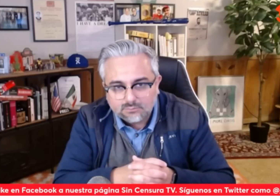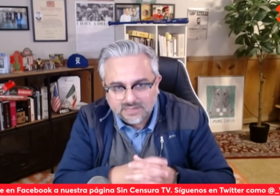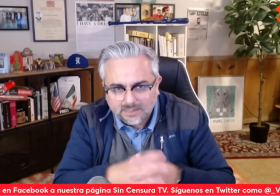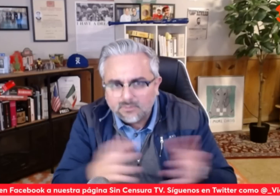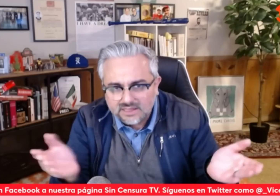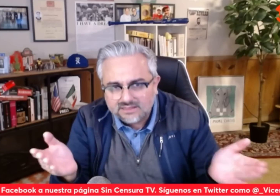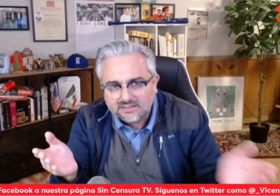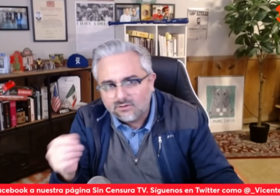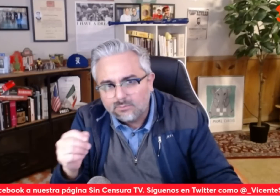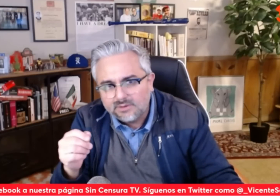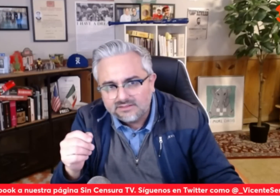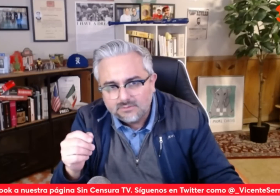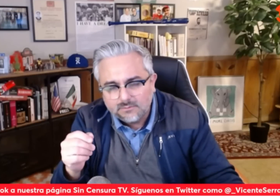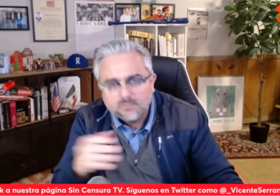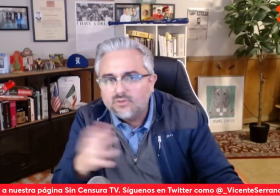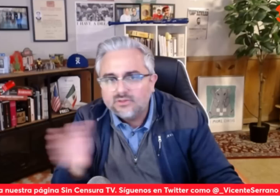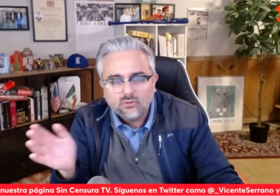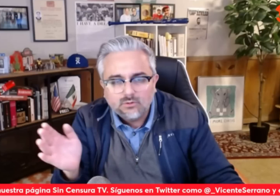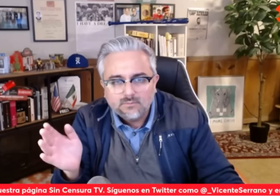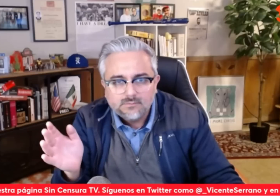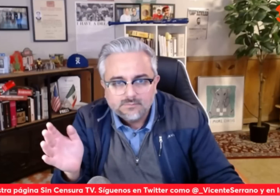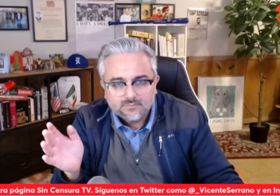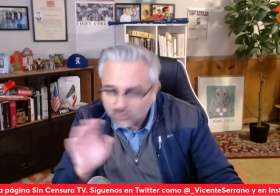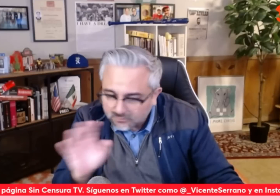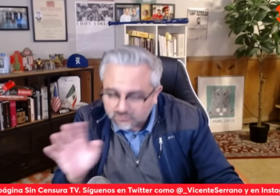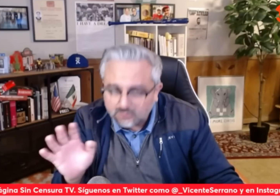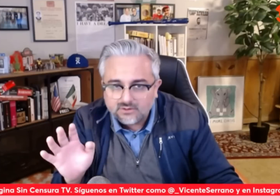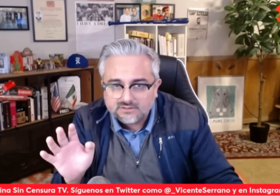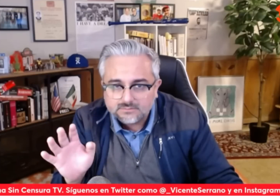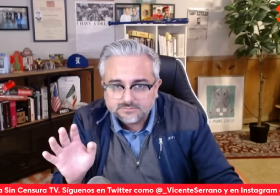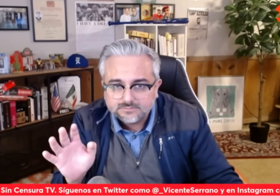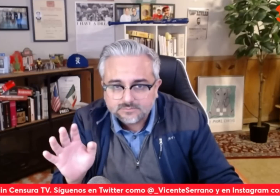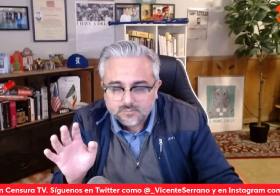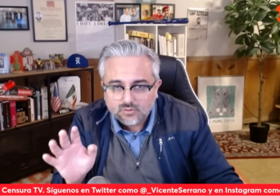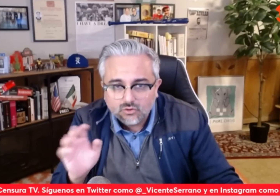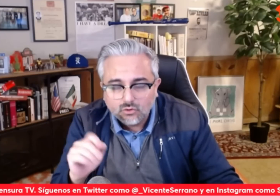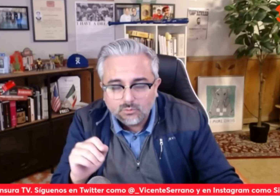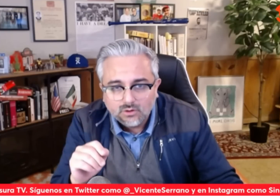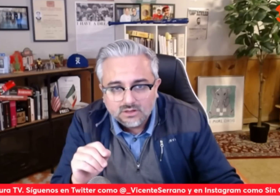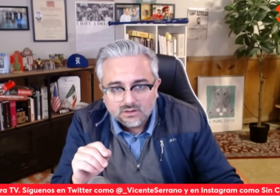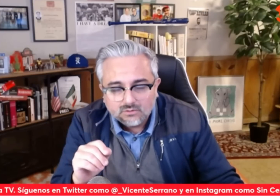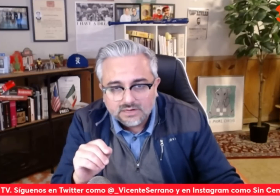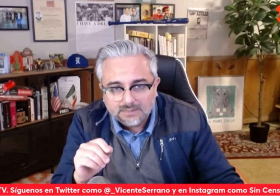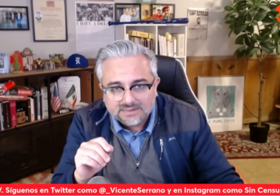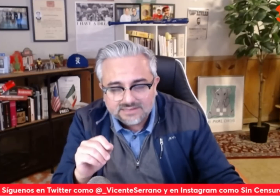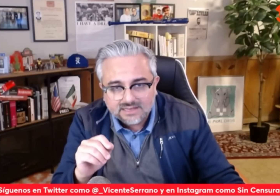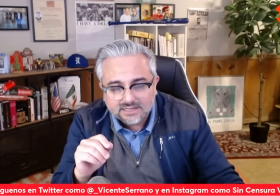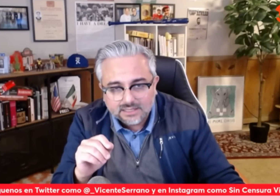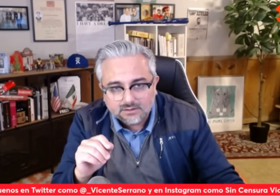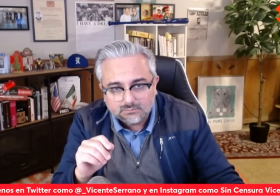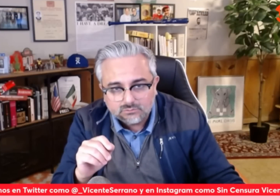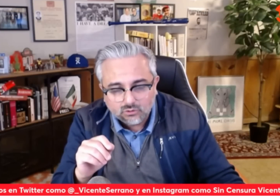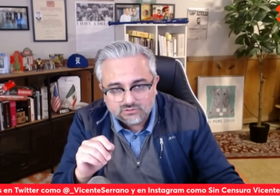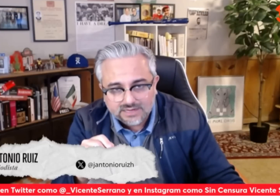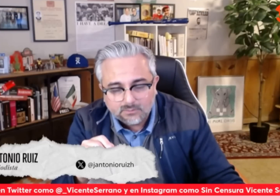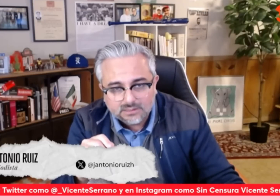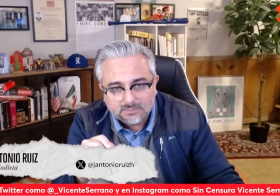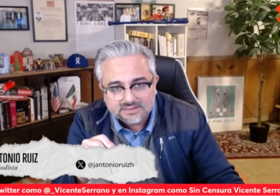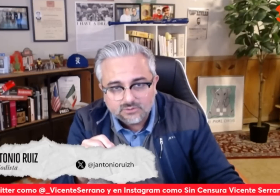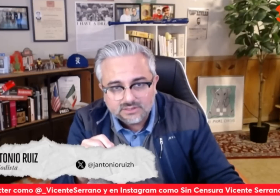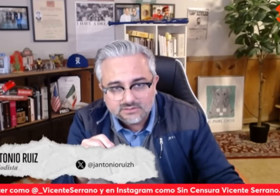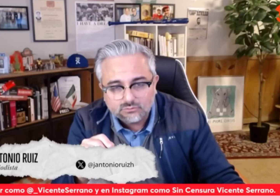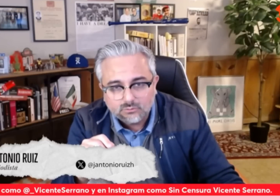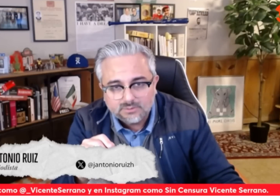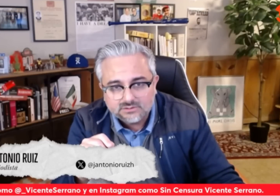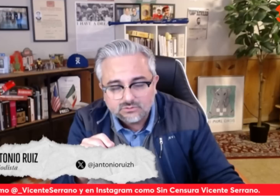la República, podía detener el operativo. Lo detuvo y no pasó a mayores. No hubo una masacre que todos estaríamos